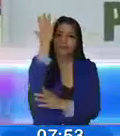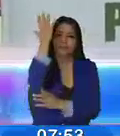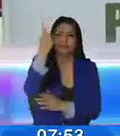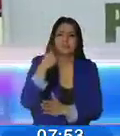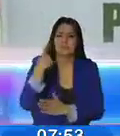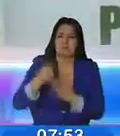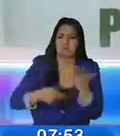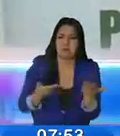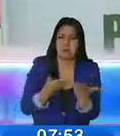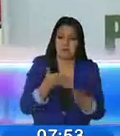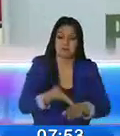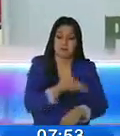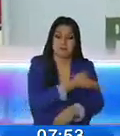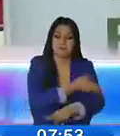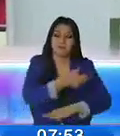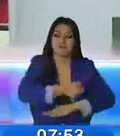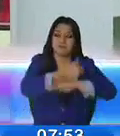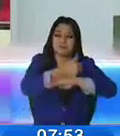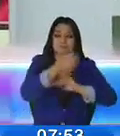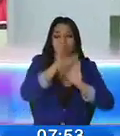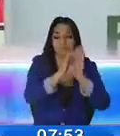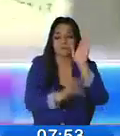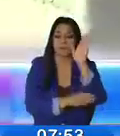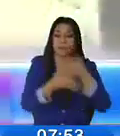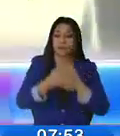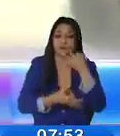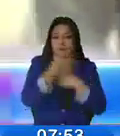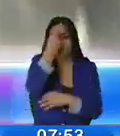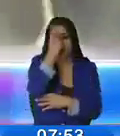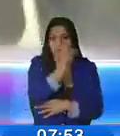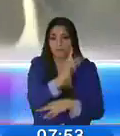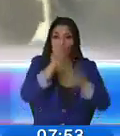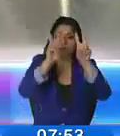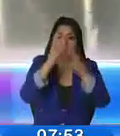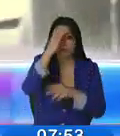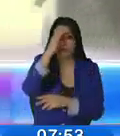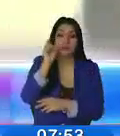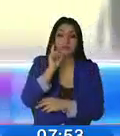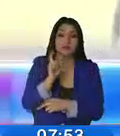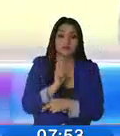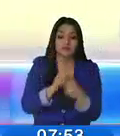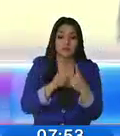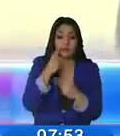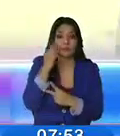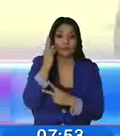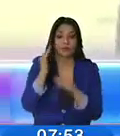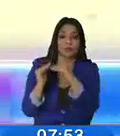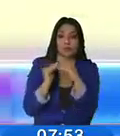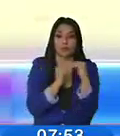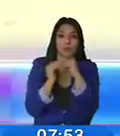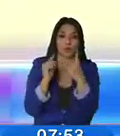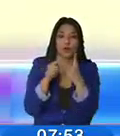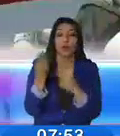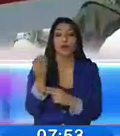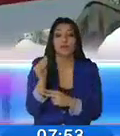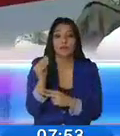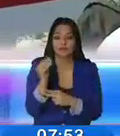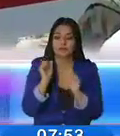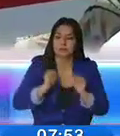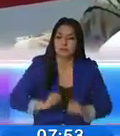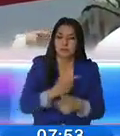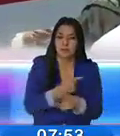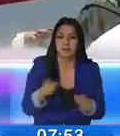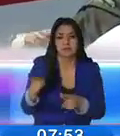la resolución emitida por la Corte Constitucional sobre educación sexual, equidad de género y violencia en adolescentes.